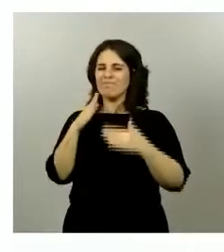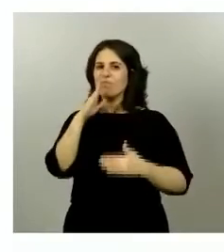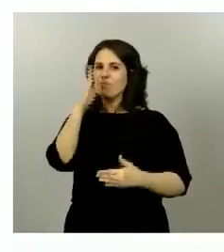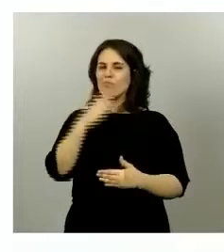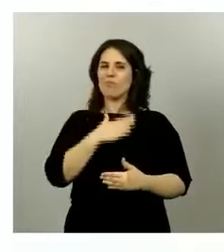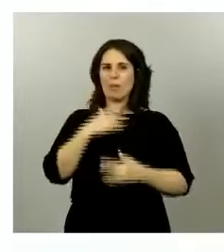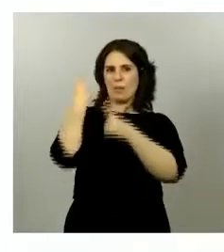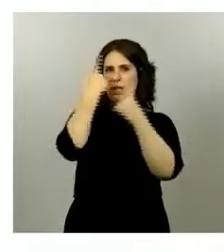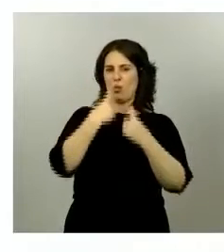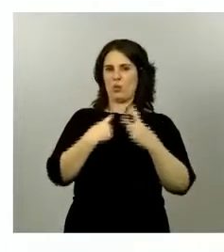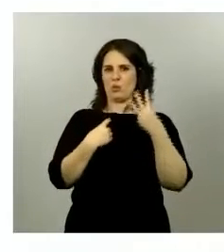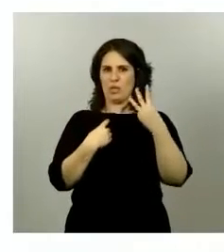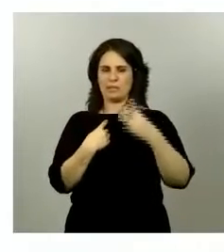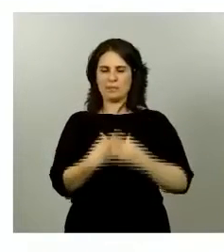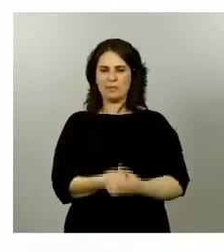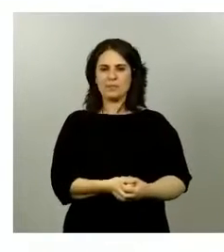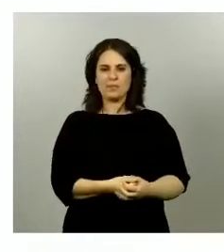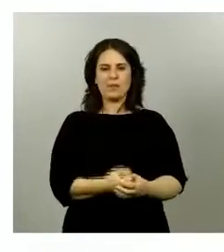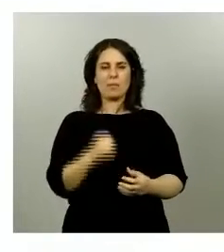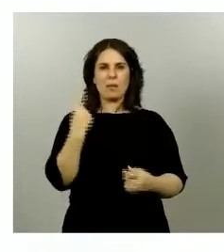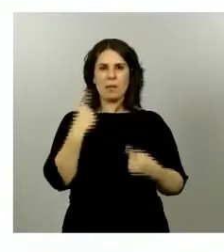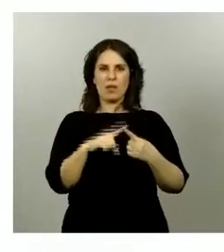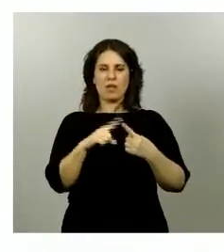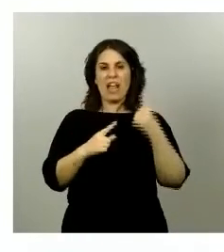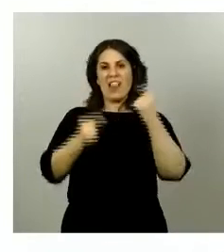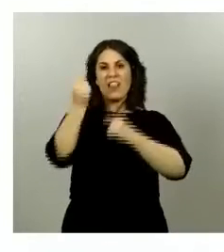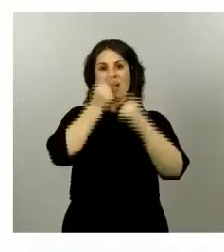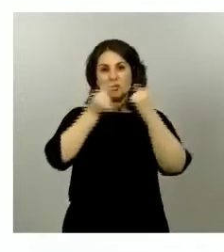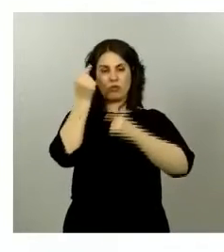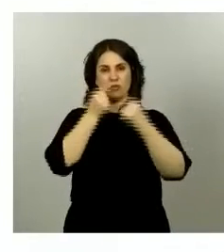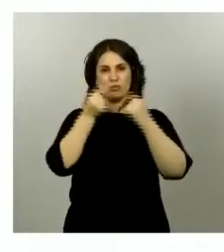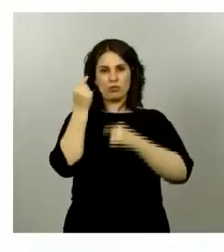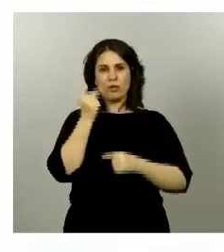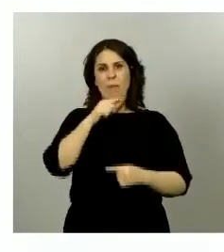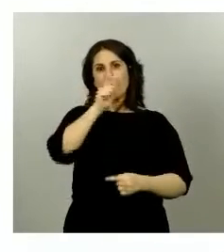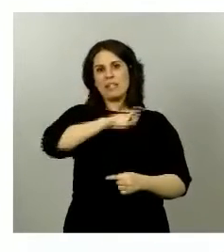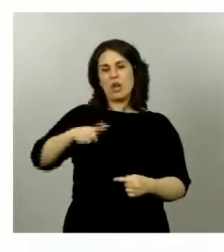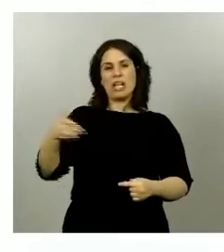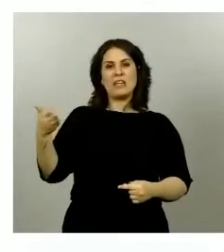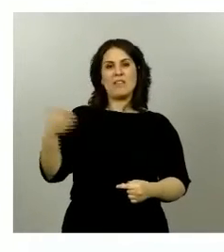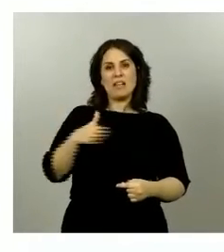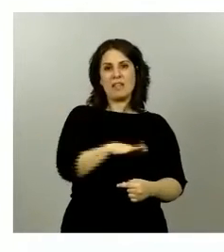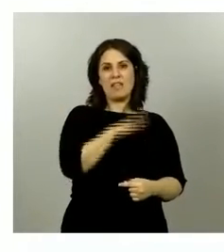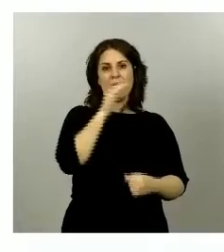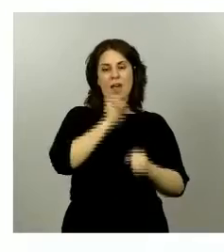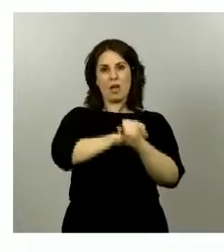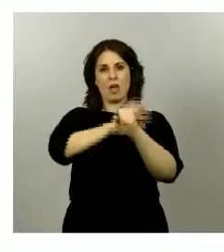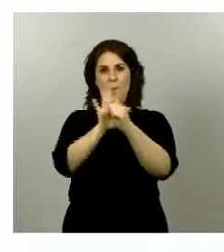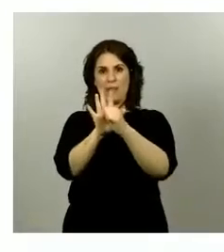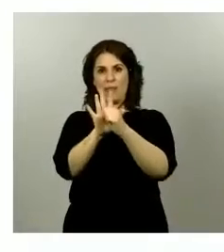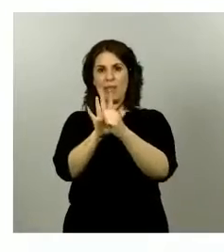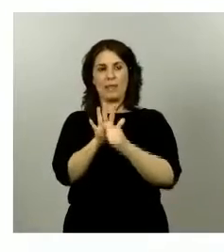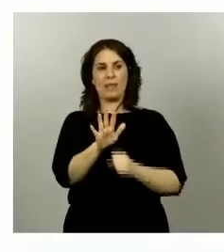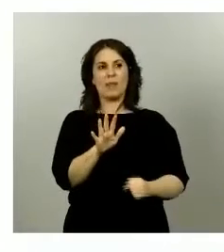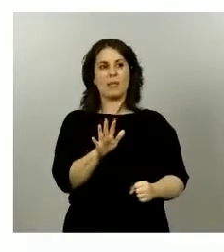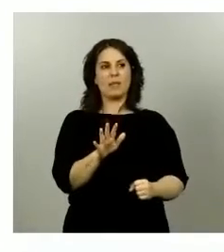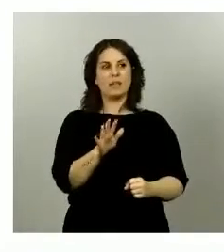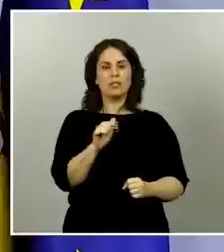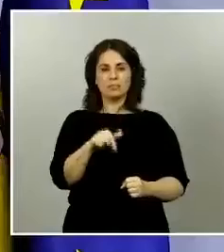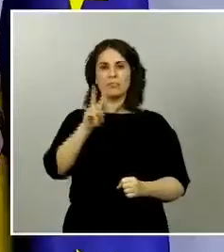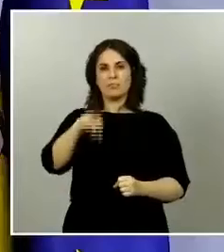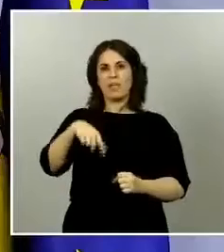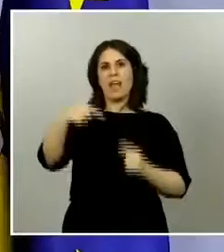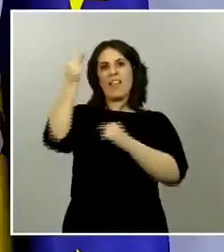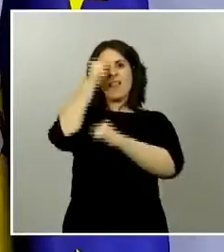quien tiene la competencia. Muchas gracias, Ana, por sus 3 preguntas. En primer lugar, los datos que proporcionamos de